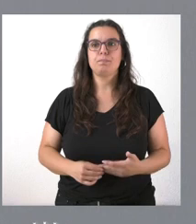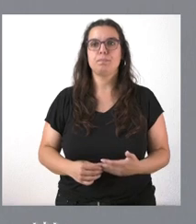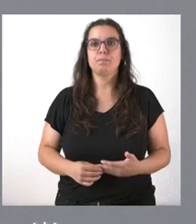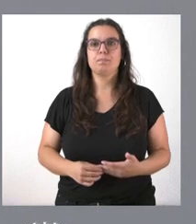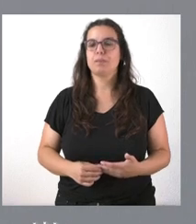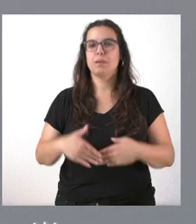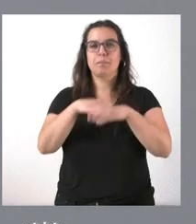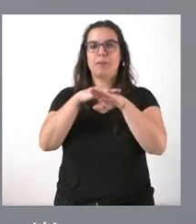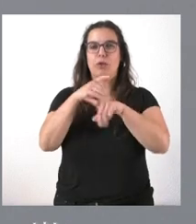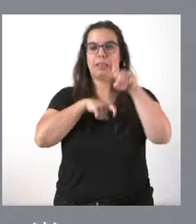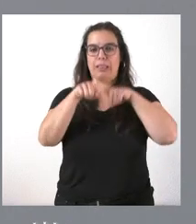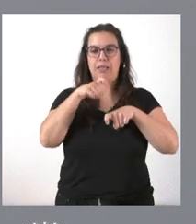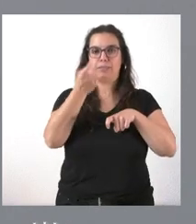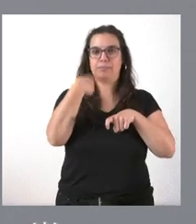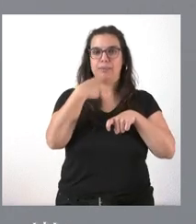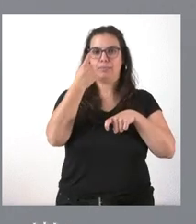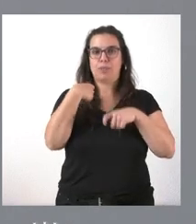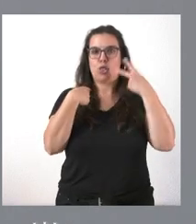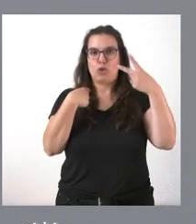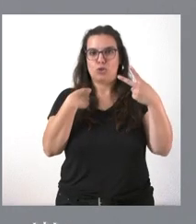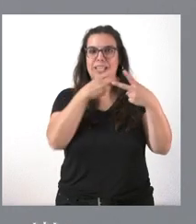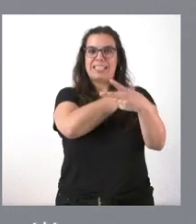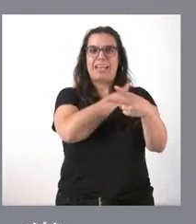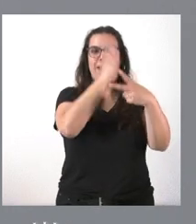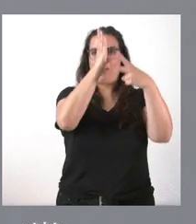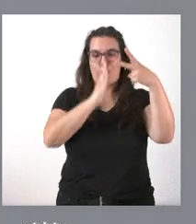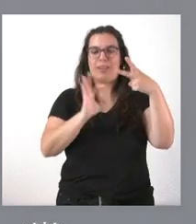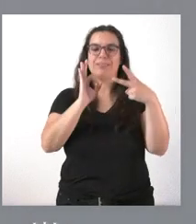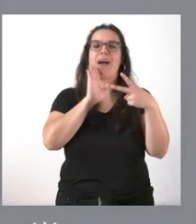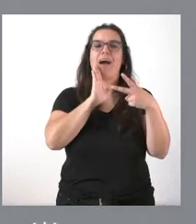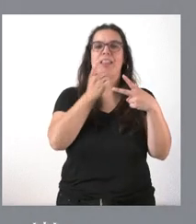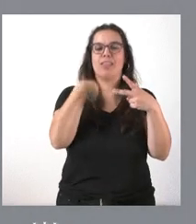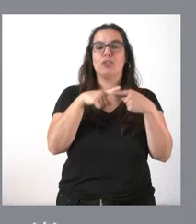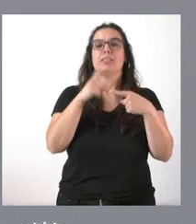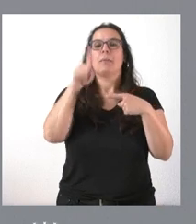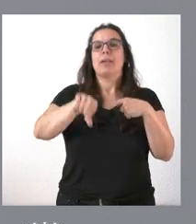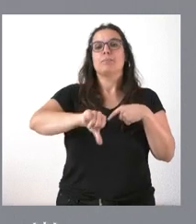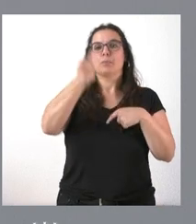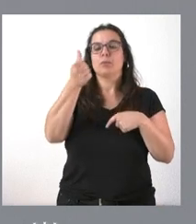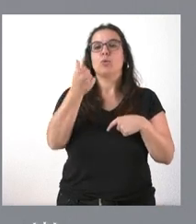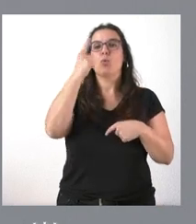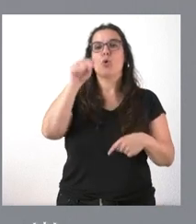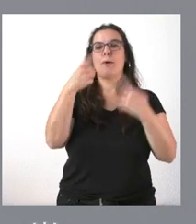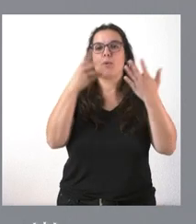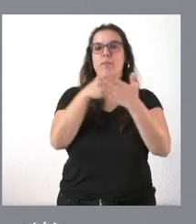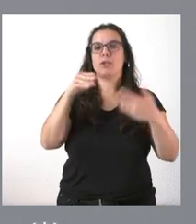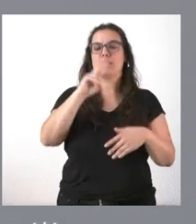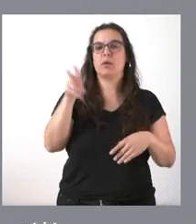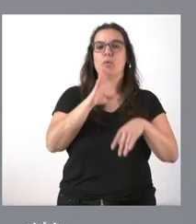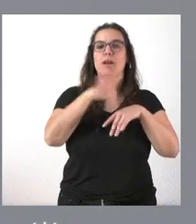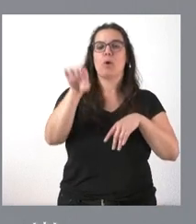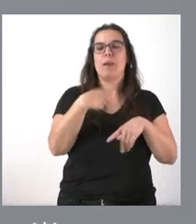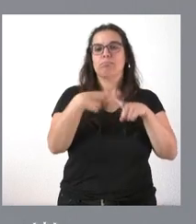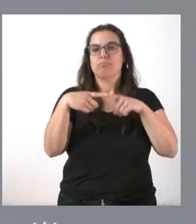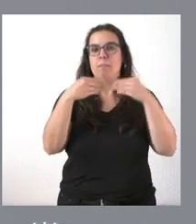creo que me he sentado dos expedientes de sanidad por seguir el orden sí aprobado una inversión de 1,9 millones de euros para la adquisición de suministros